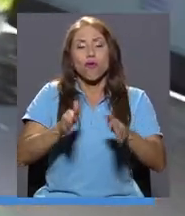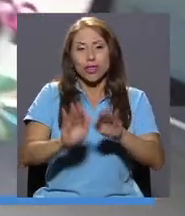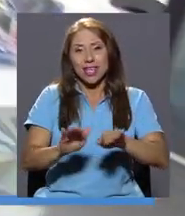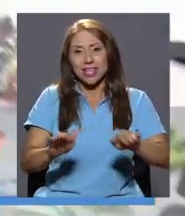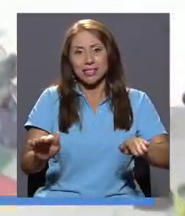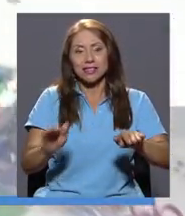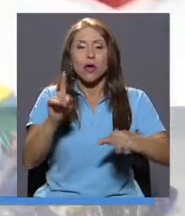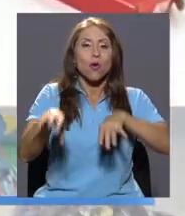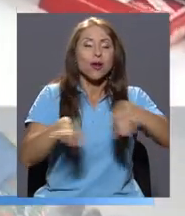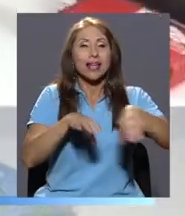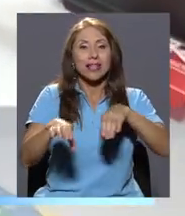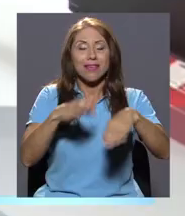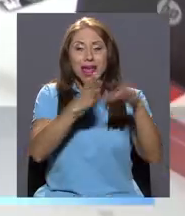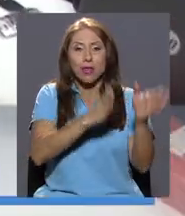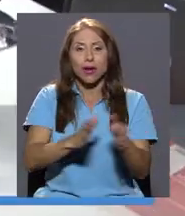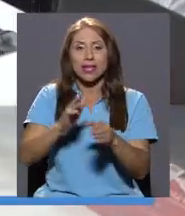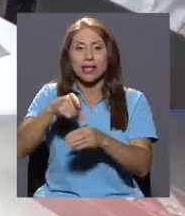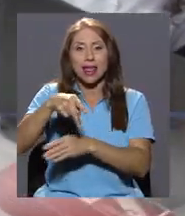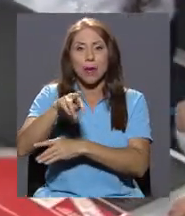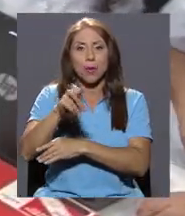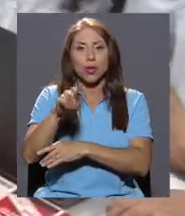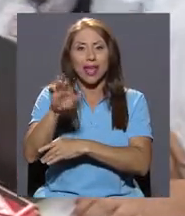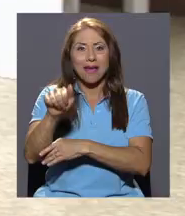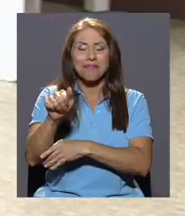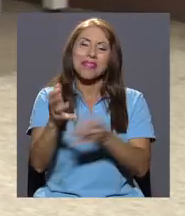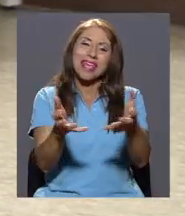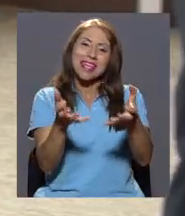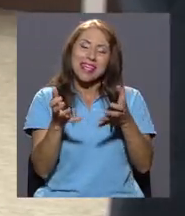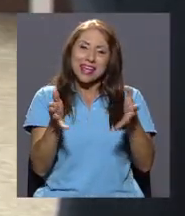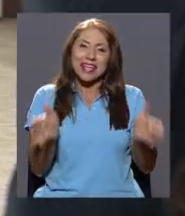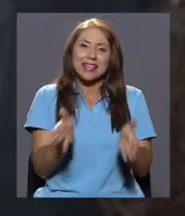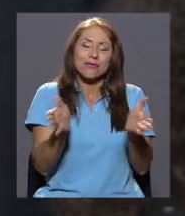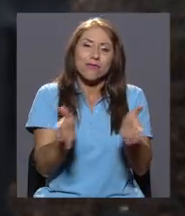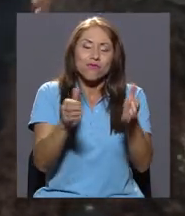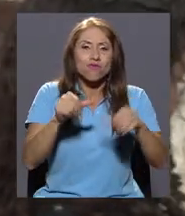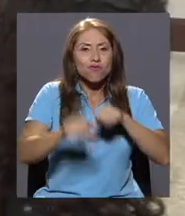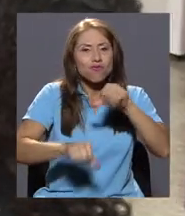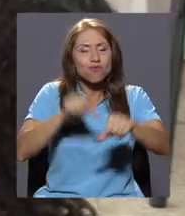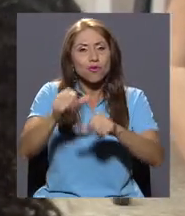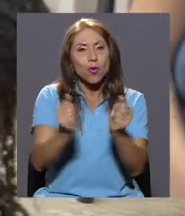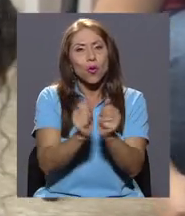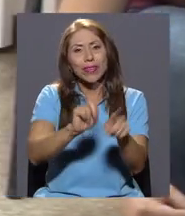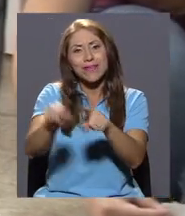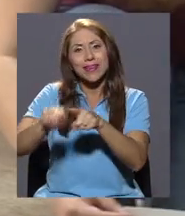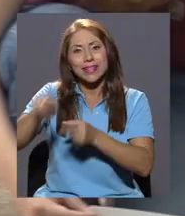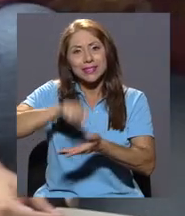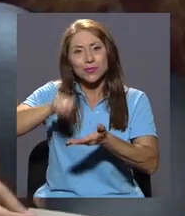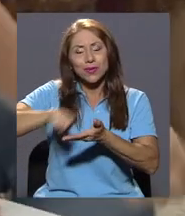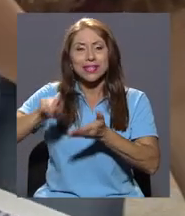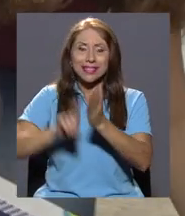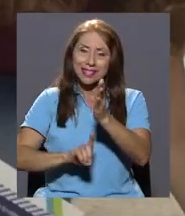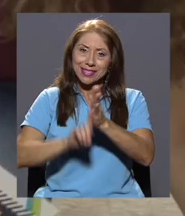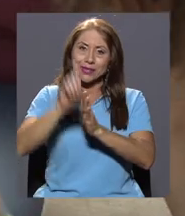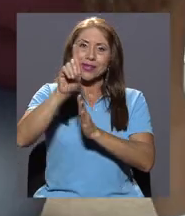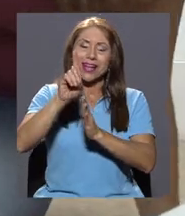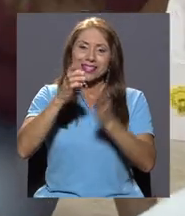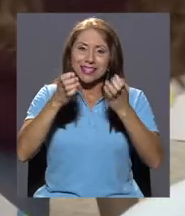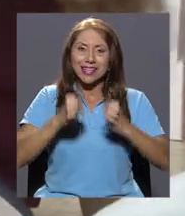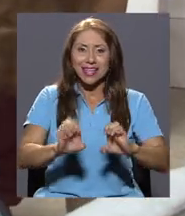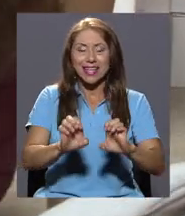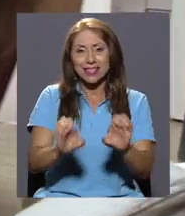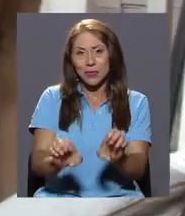una actividad organizada por Protea y que busca enlazar esfuerzos con distintos centros educativos para desarrollar estrategias